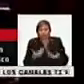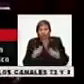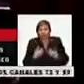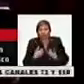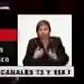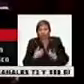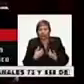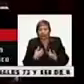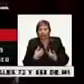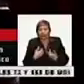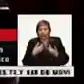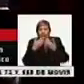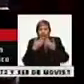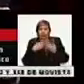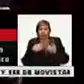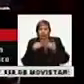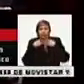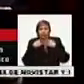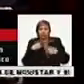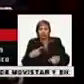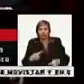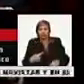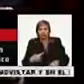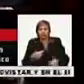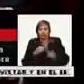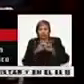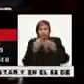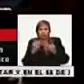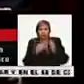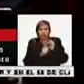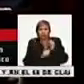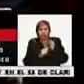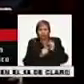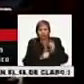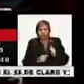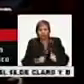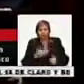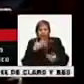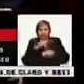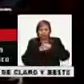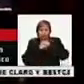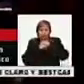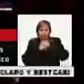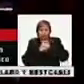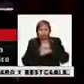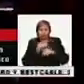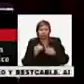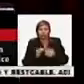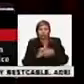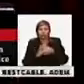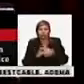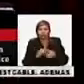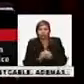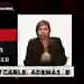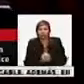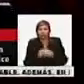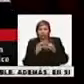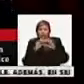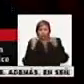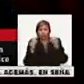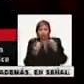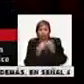una tremenda pérdida en la persona de su hermana. Mi saludo fraterno a cada uno de los